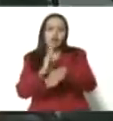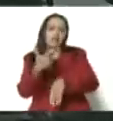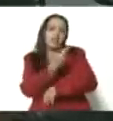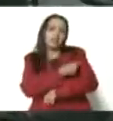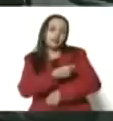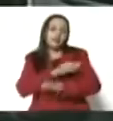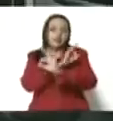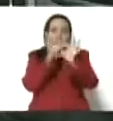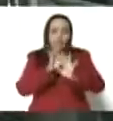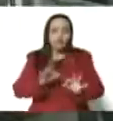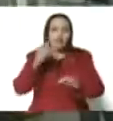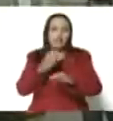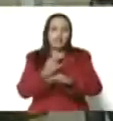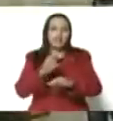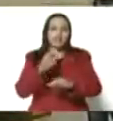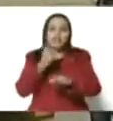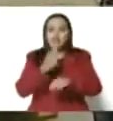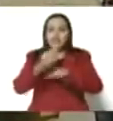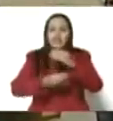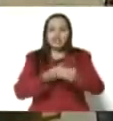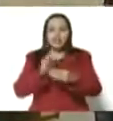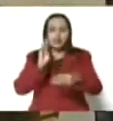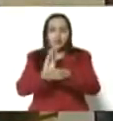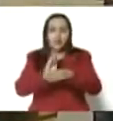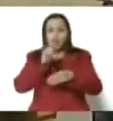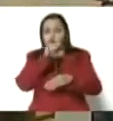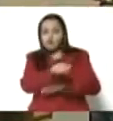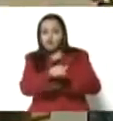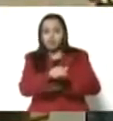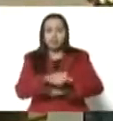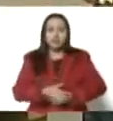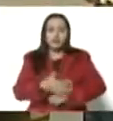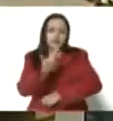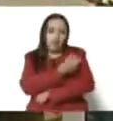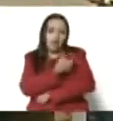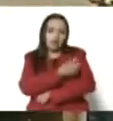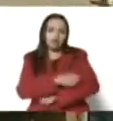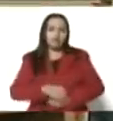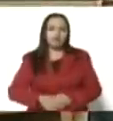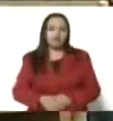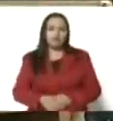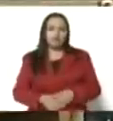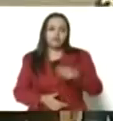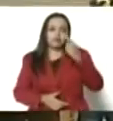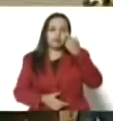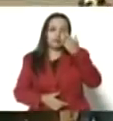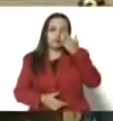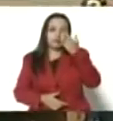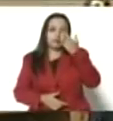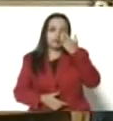los mecanismos que se deben cumplir para el resguardo de este medicamento como es la Sputnik 5.